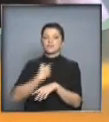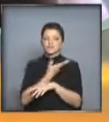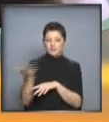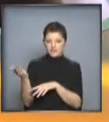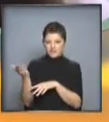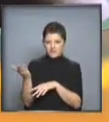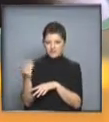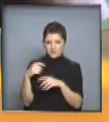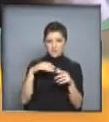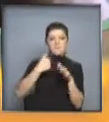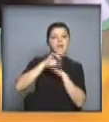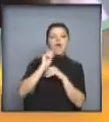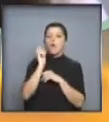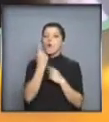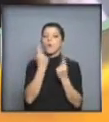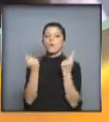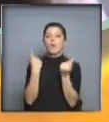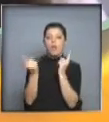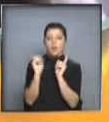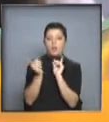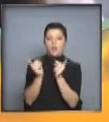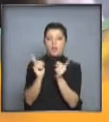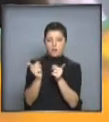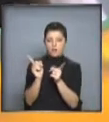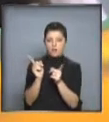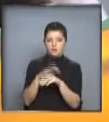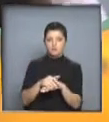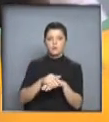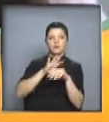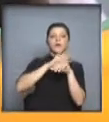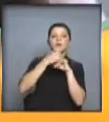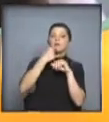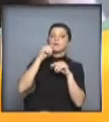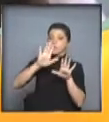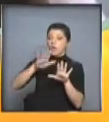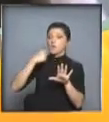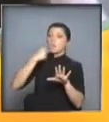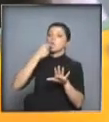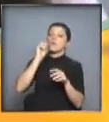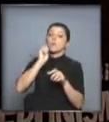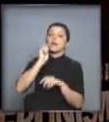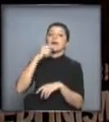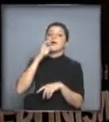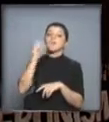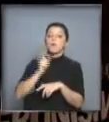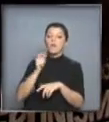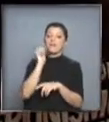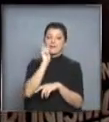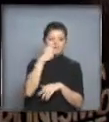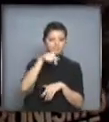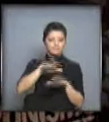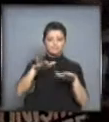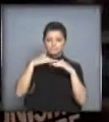una diferencia. Es que va, no puedes hacer eso. Va junto. Estoy preguntando porque los que tienen que responder están acá delante mío. En ese sentido está bueno la opinión de, qué